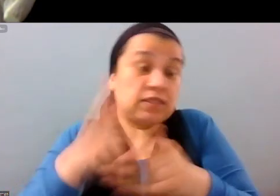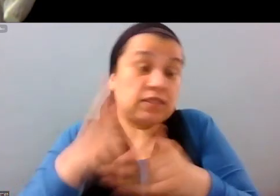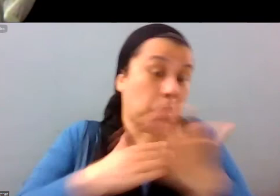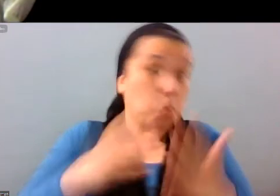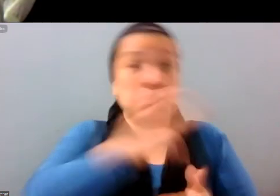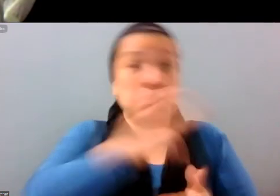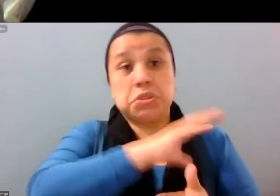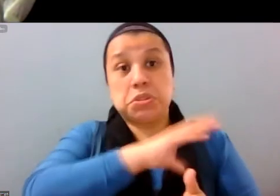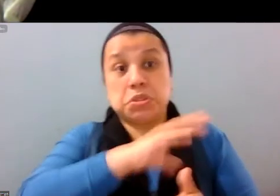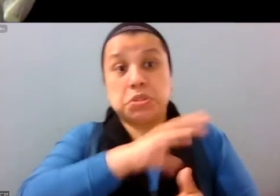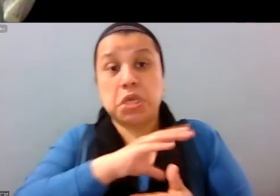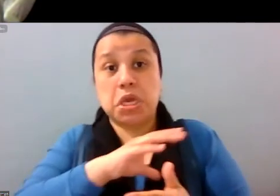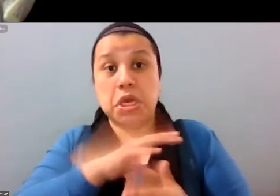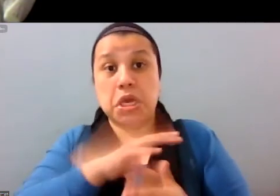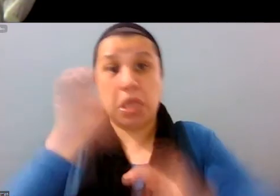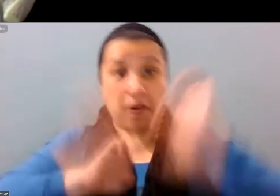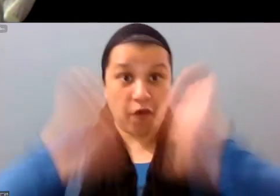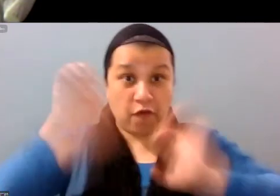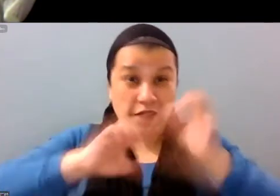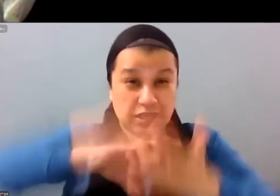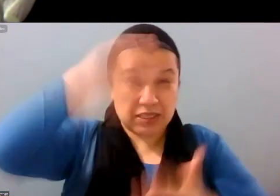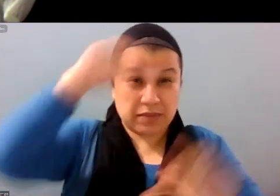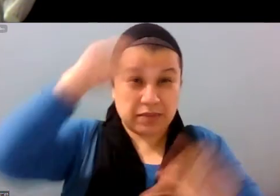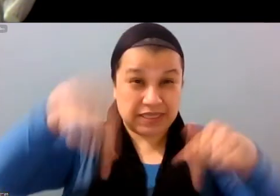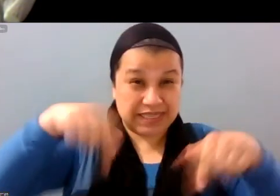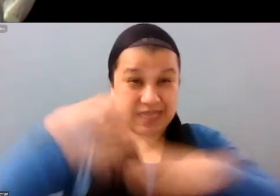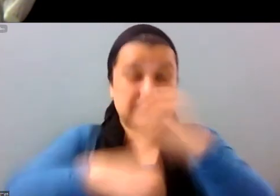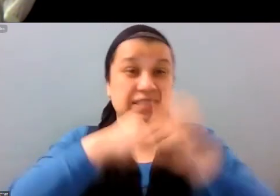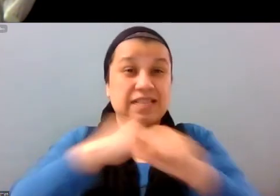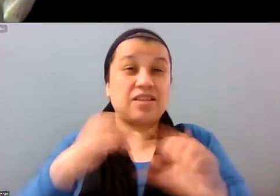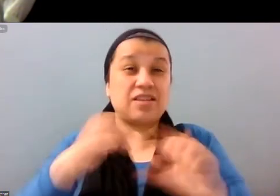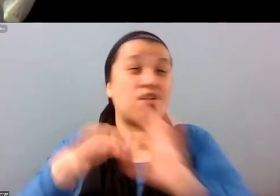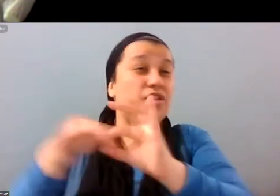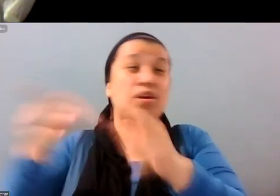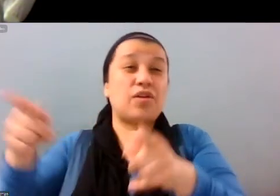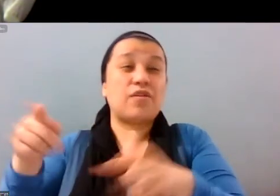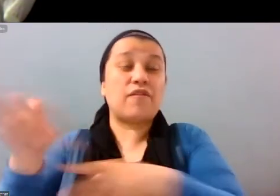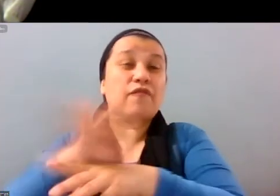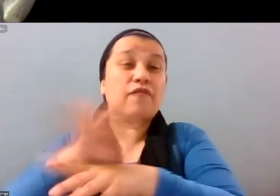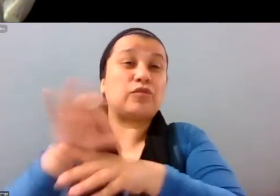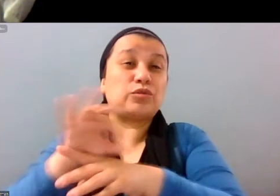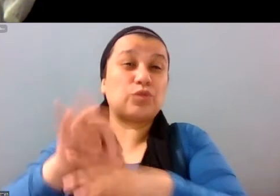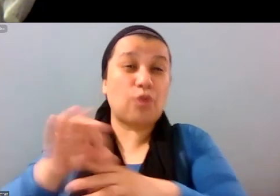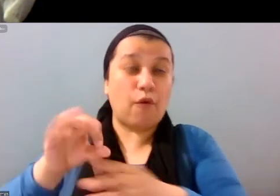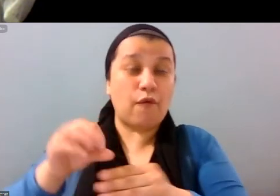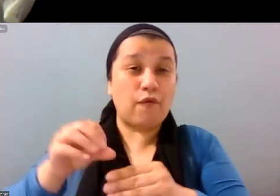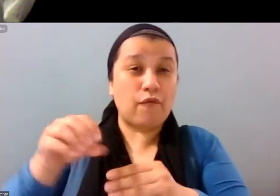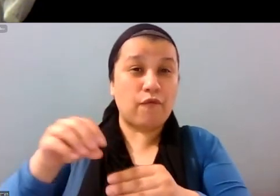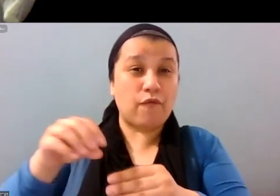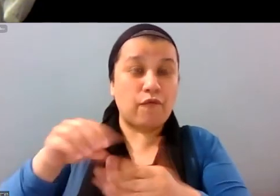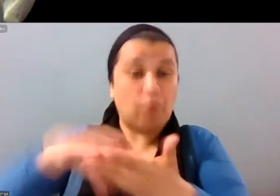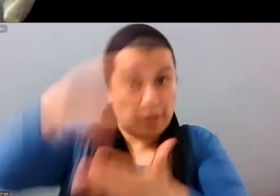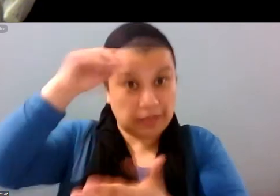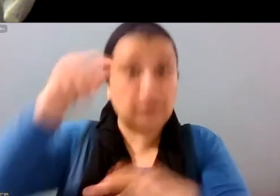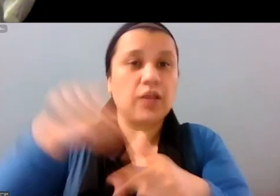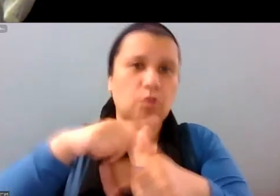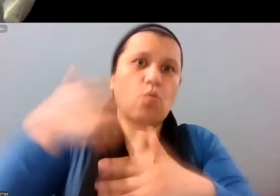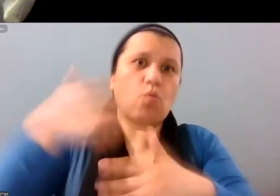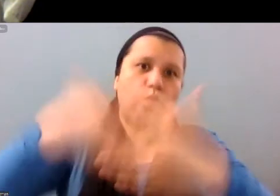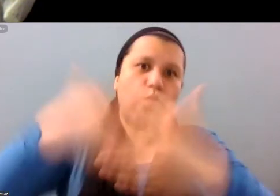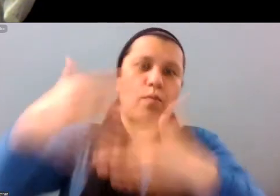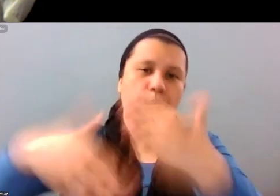evaluación del aprendizaje que tenemos este año sobre todo relativa a su función formativa que ha sido todo un proceso de aprendizaje